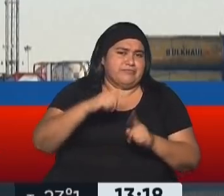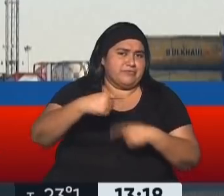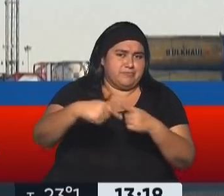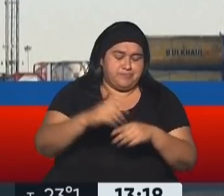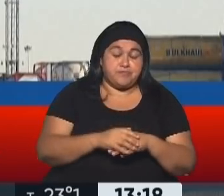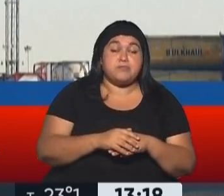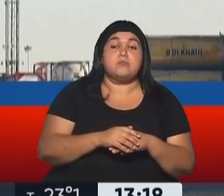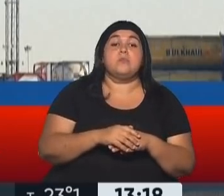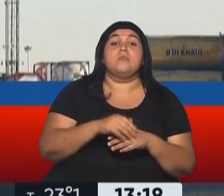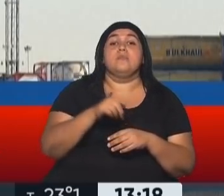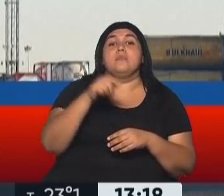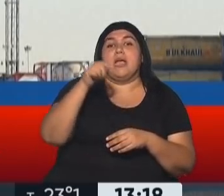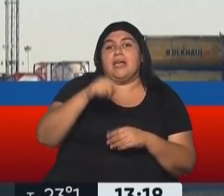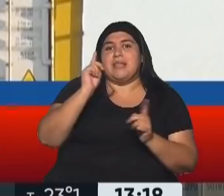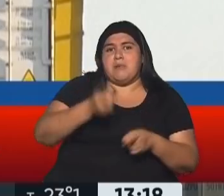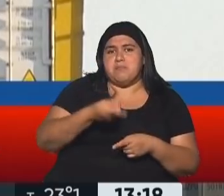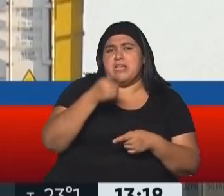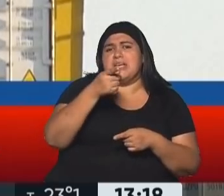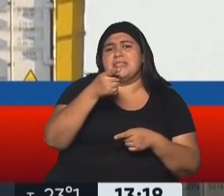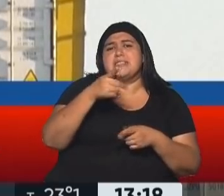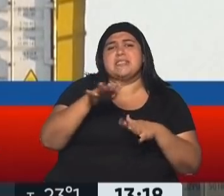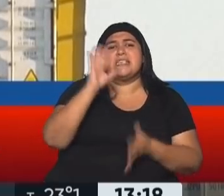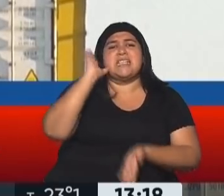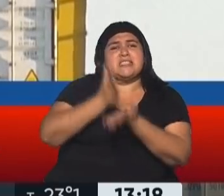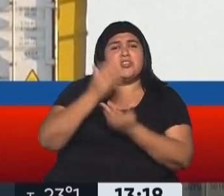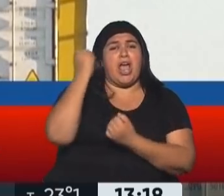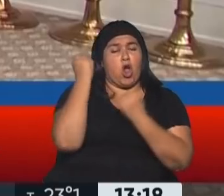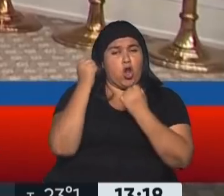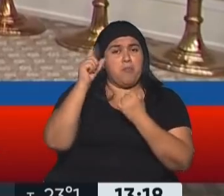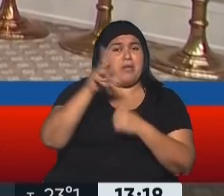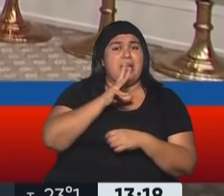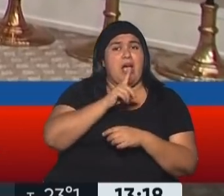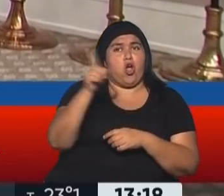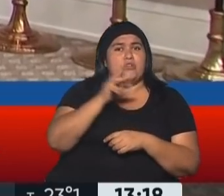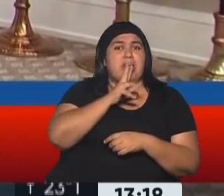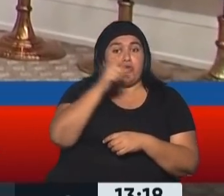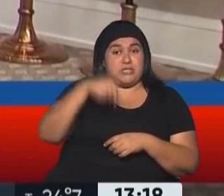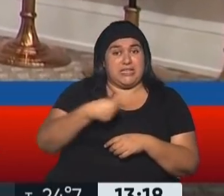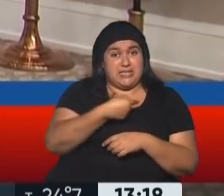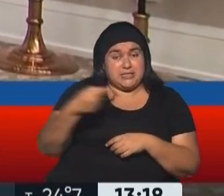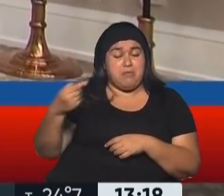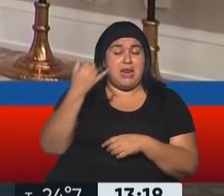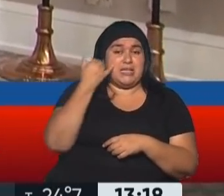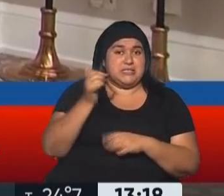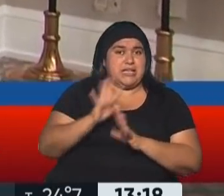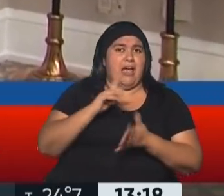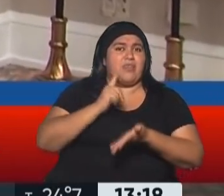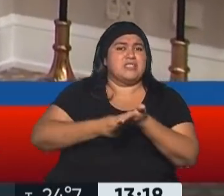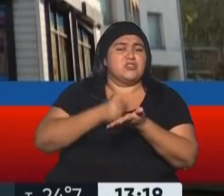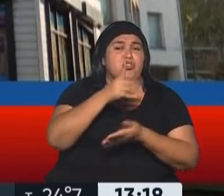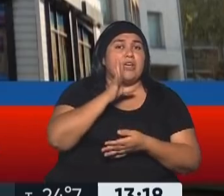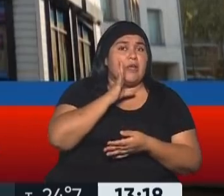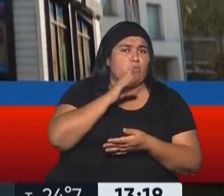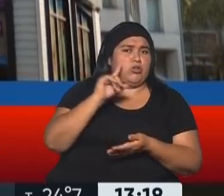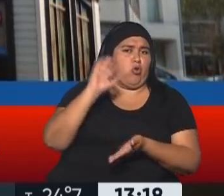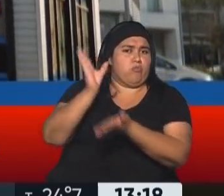la incertidumbre se sumaron las duras e inéditas sanciones económicas contra Rusia, que esta semana incorporaron la decisión de Estados